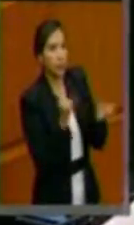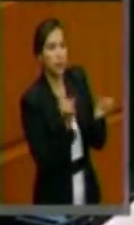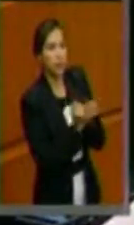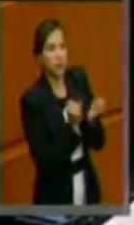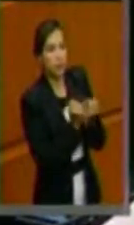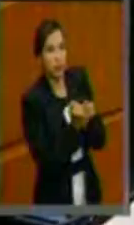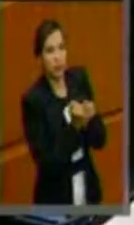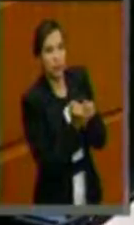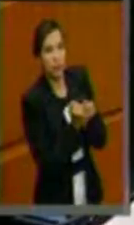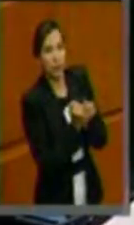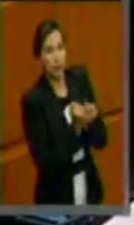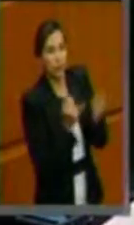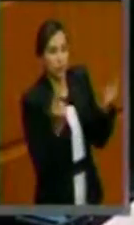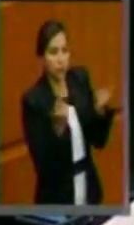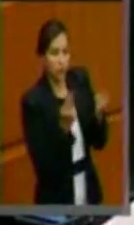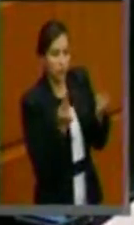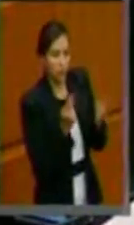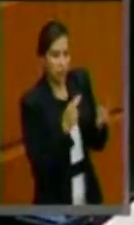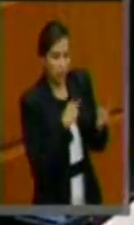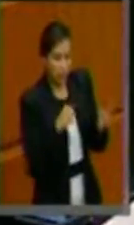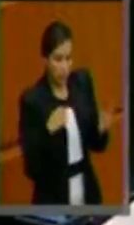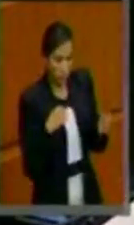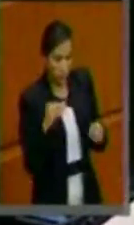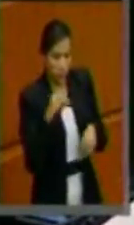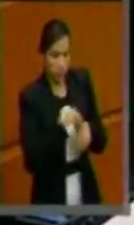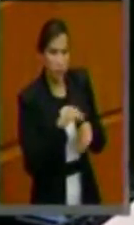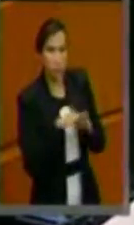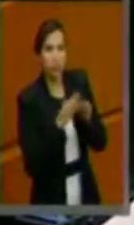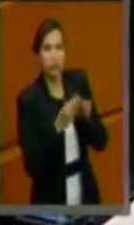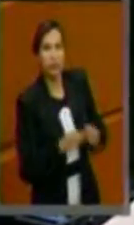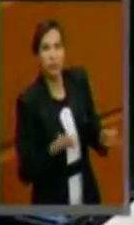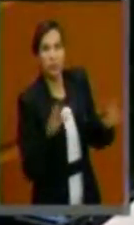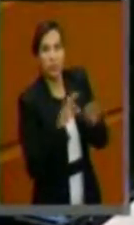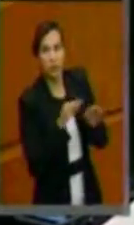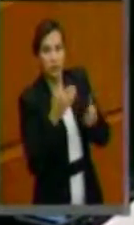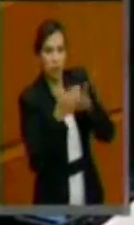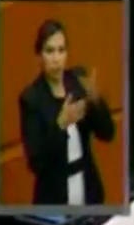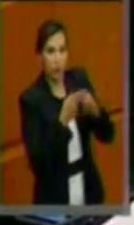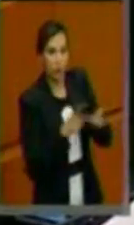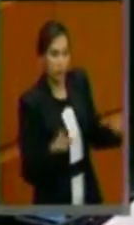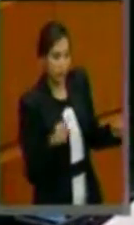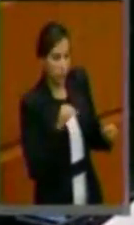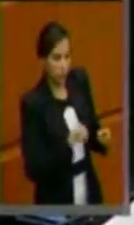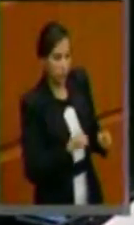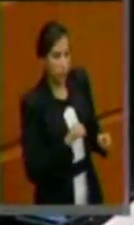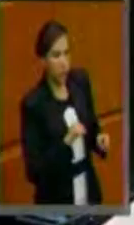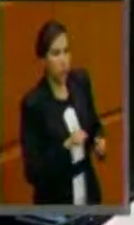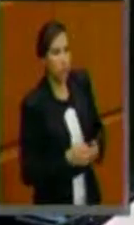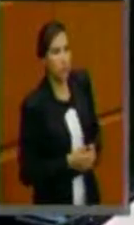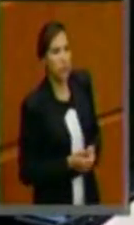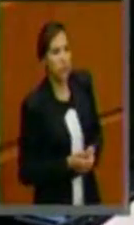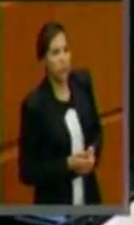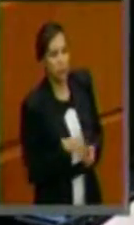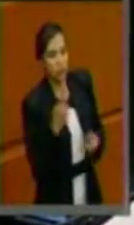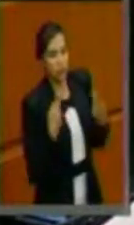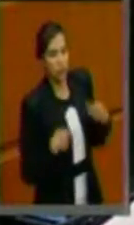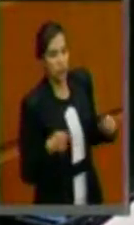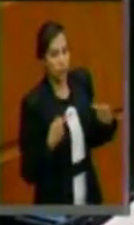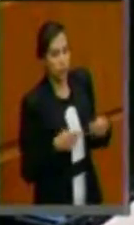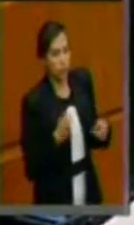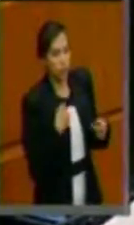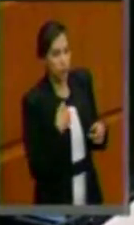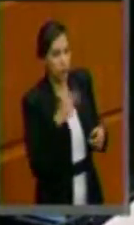también merece que nosotros estemos muy pendientes de este desarrollo. Hoy exactamente, una persona a la que yo he